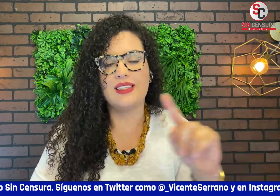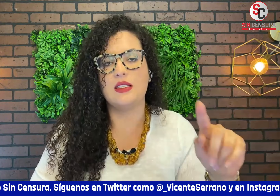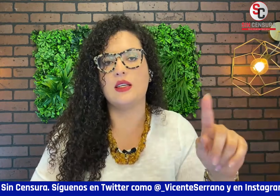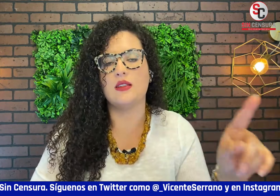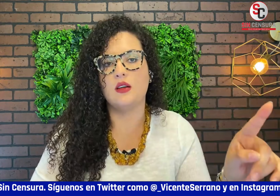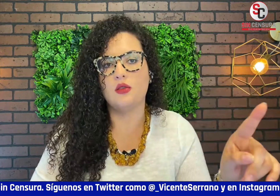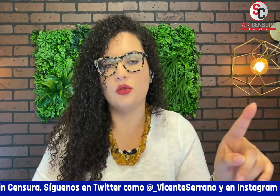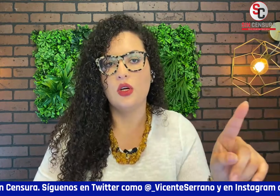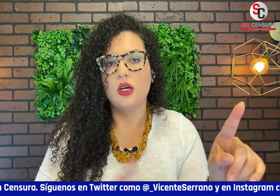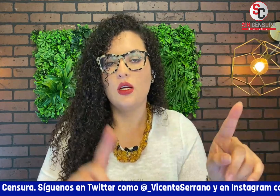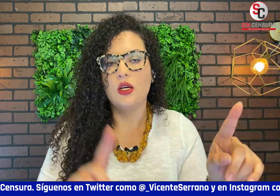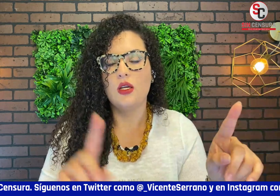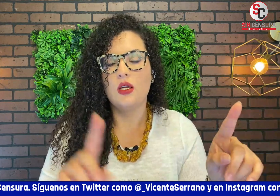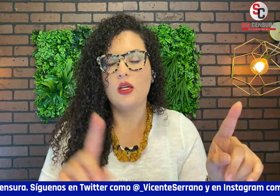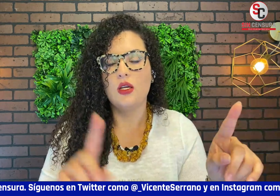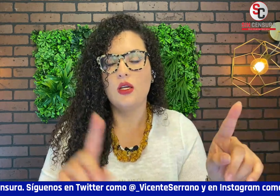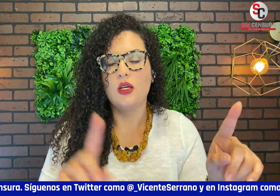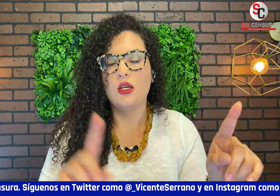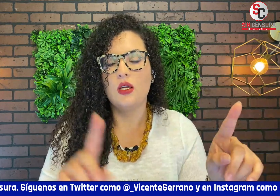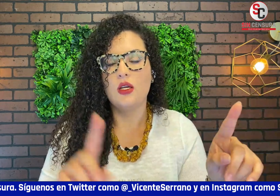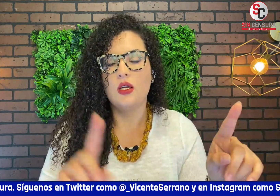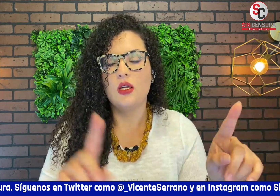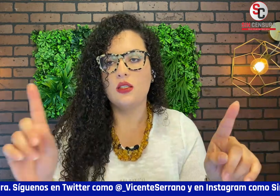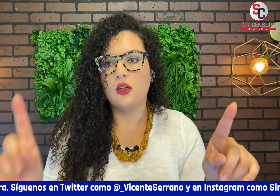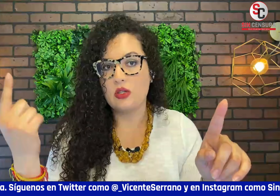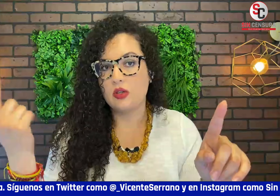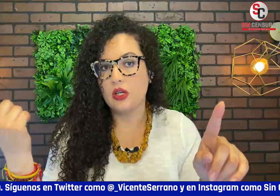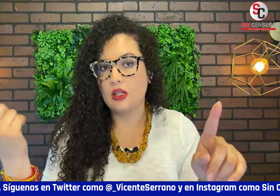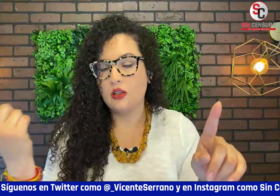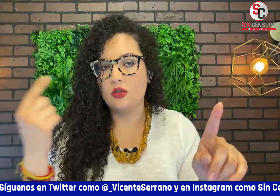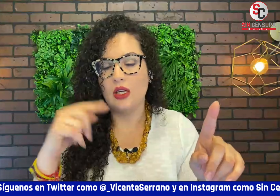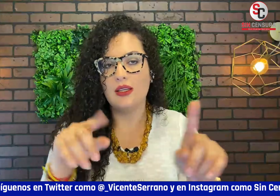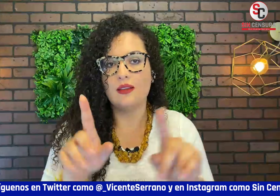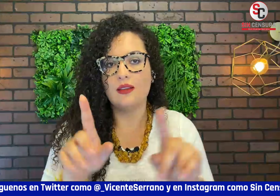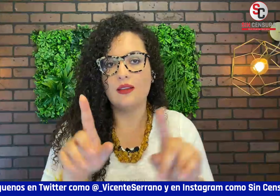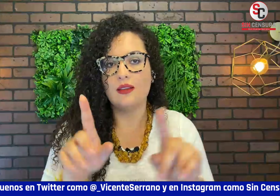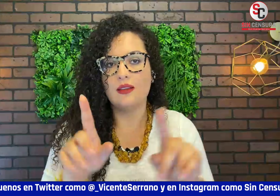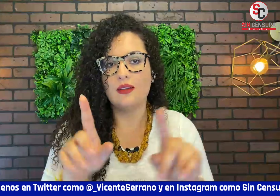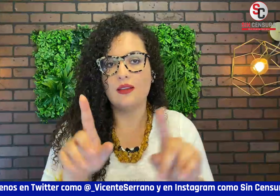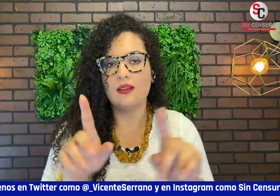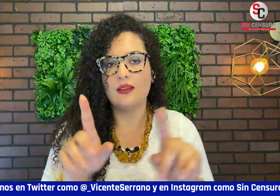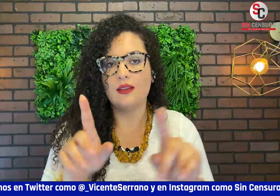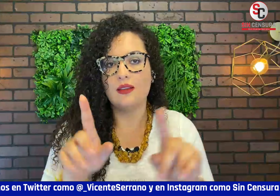el 16 de agosto. Ciro Gómez Leiva inicia esta información el 12, y en